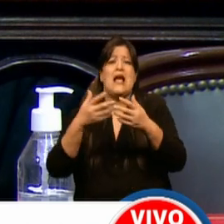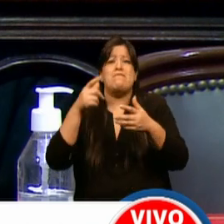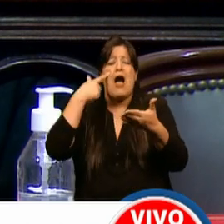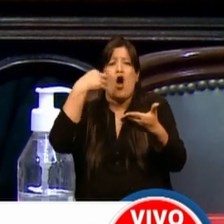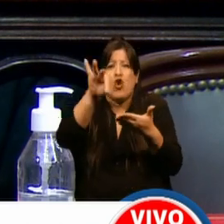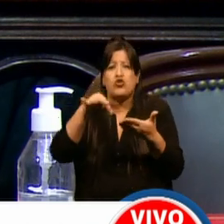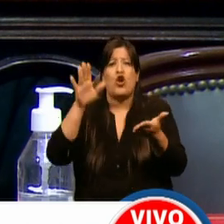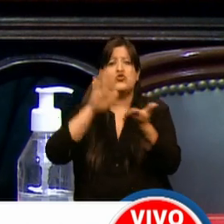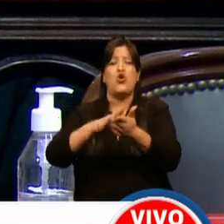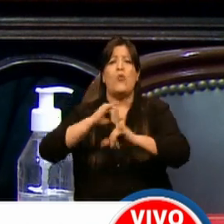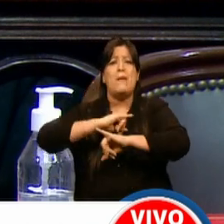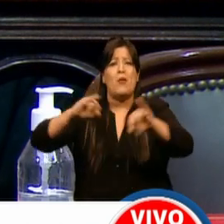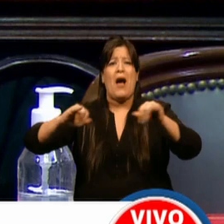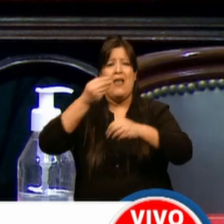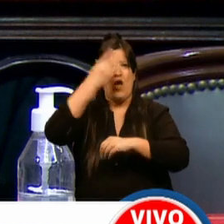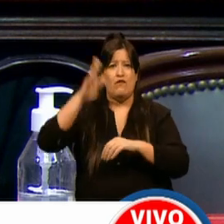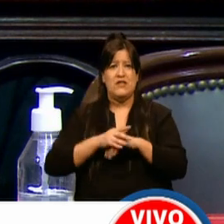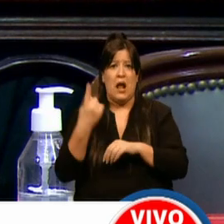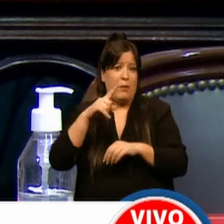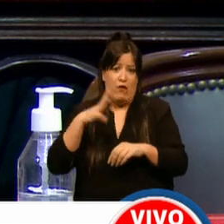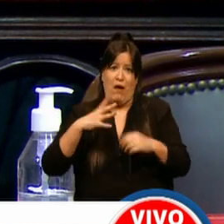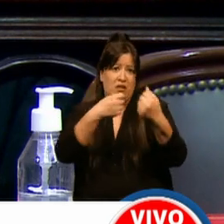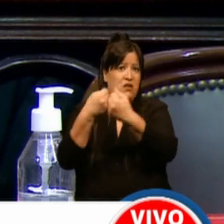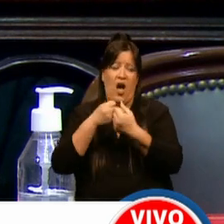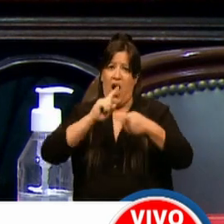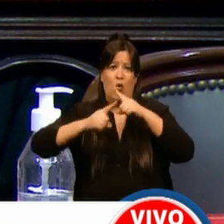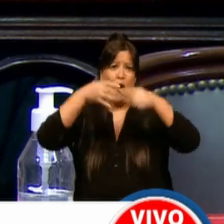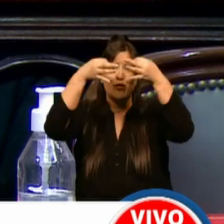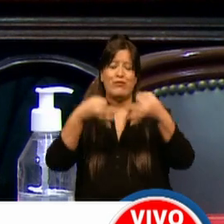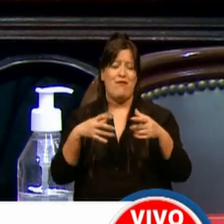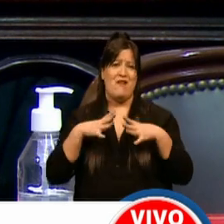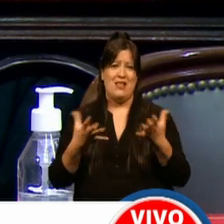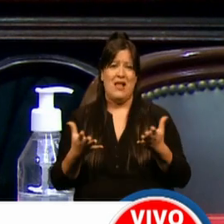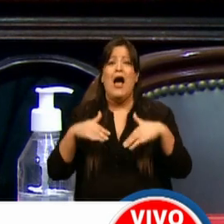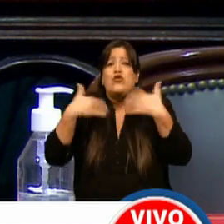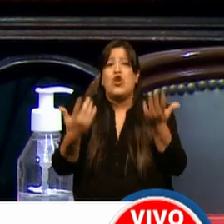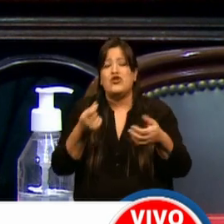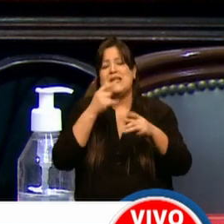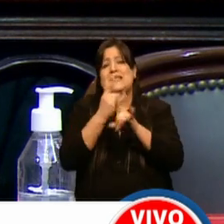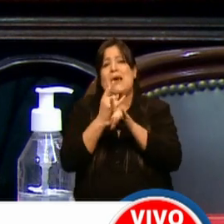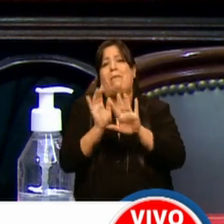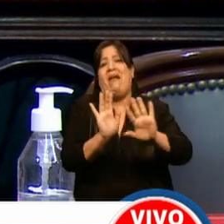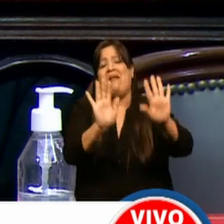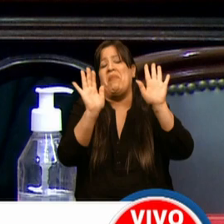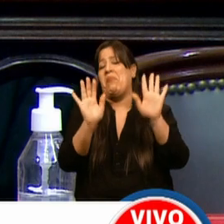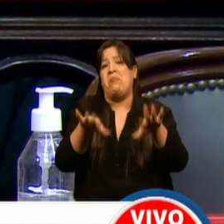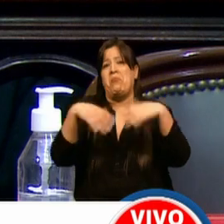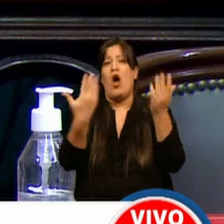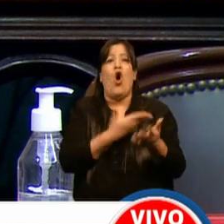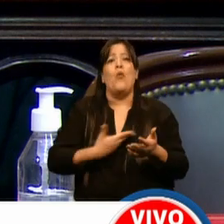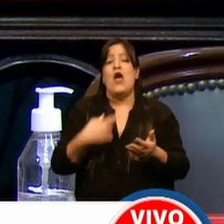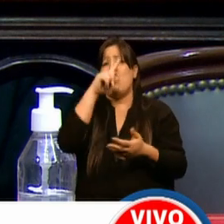pauta oficial y no nos podemos poner de acuerdo por lo tanto siempre lo dejamos a la discreción del gobierno